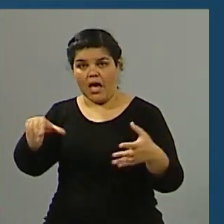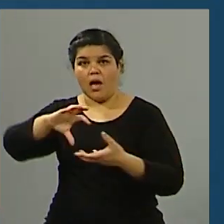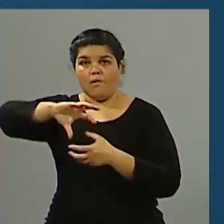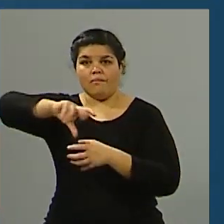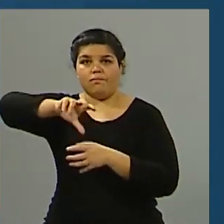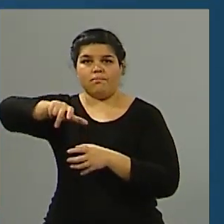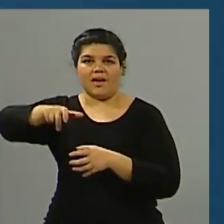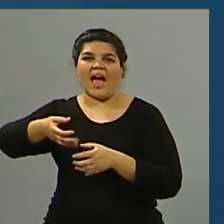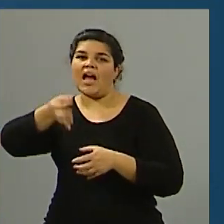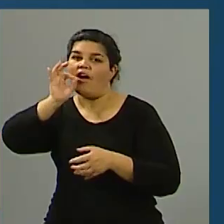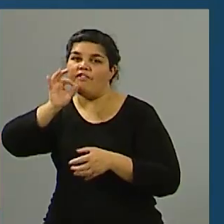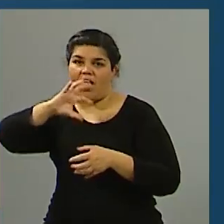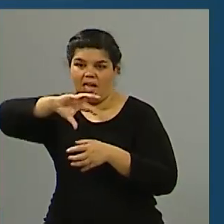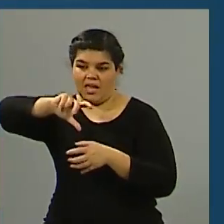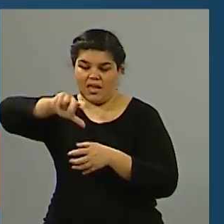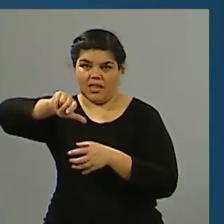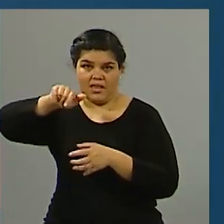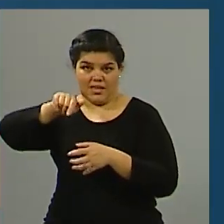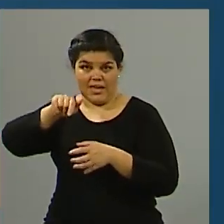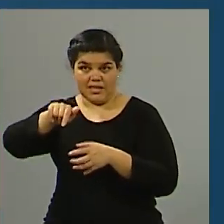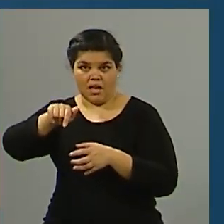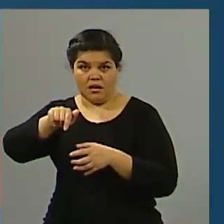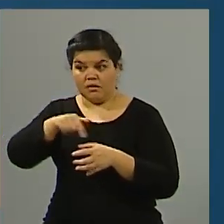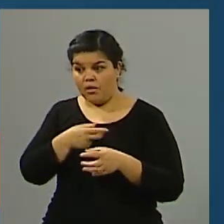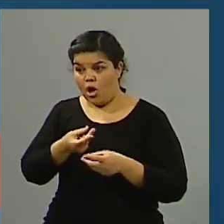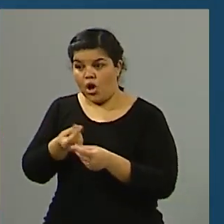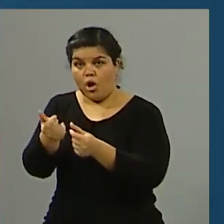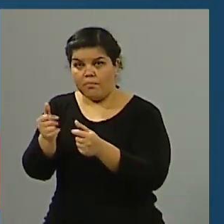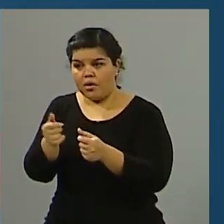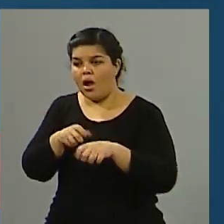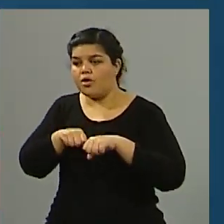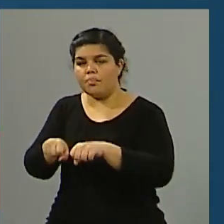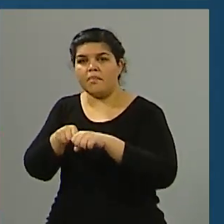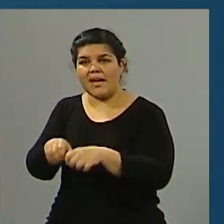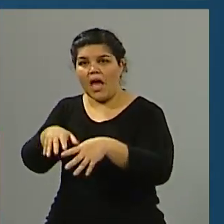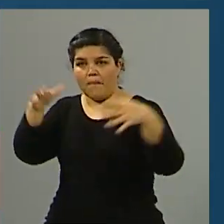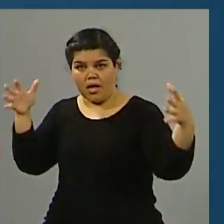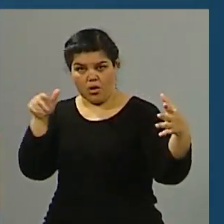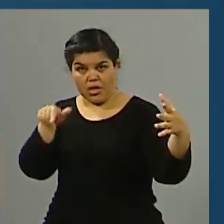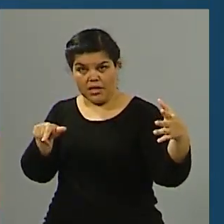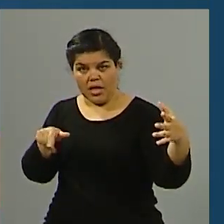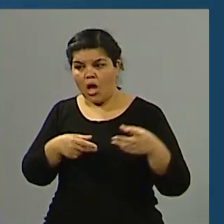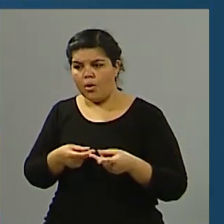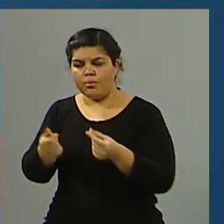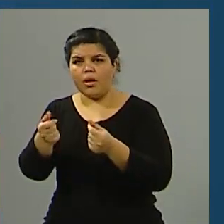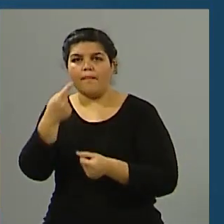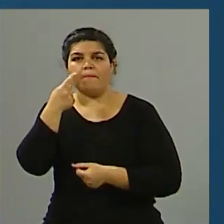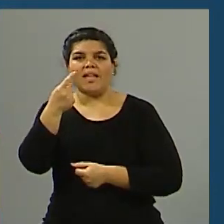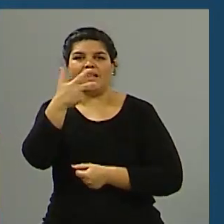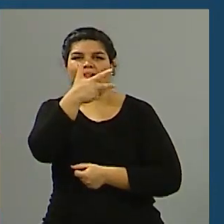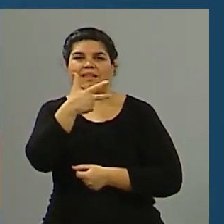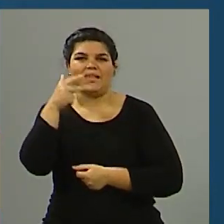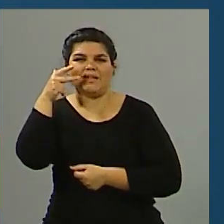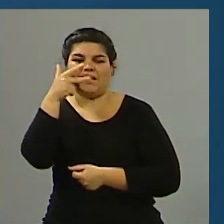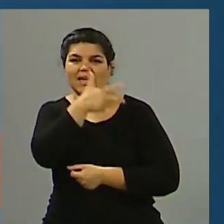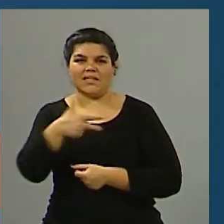es instantáneo. Ese café, voy al mayorista y veo que está de costo 1.370 pesos. La